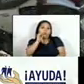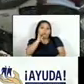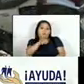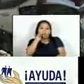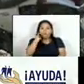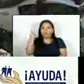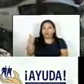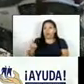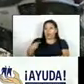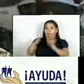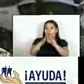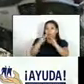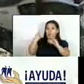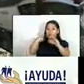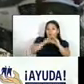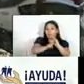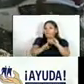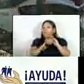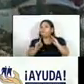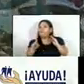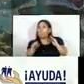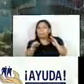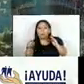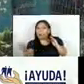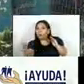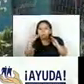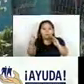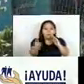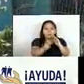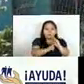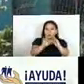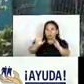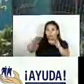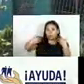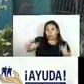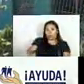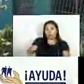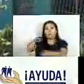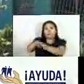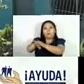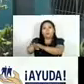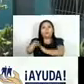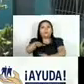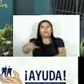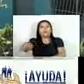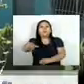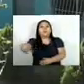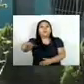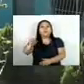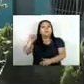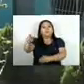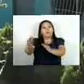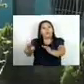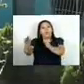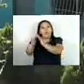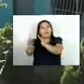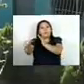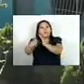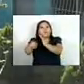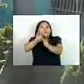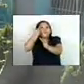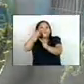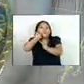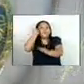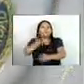Vigil salió ayer de su casa pero ya no regresó. Su cuerpo fue encontrado al interior del predio de las instalaciones de la Casa de la Juventud.